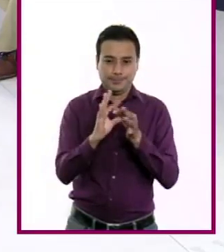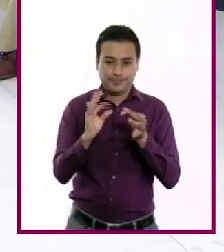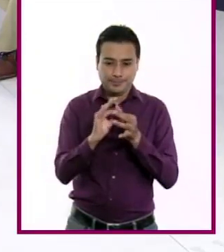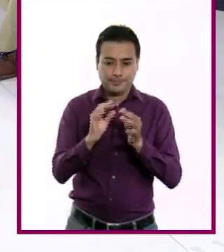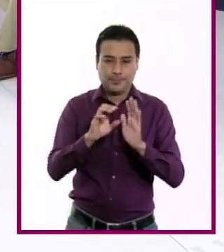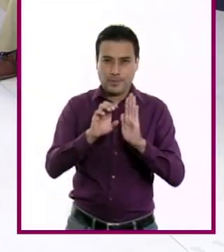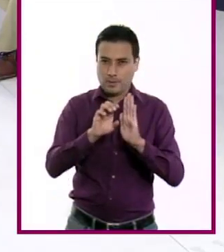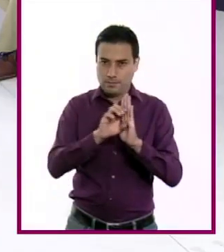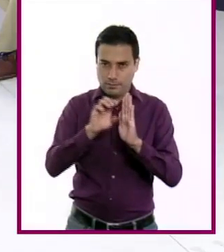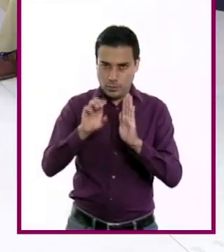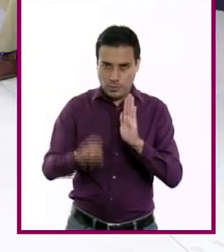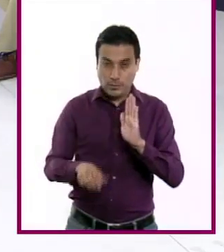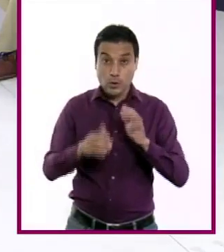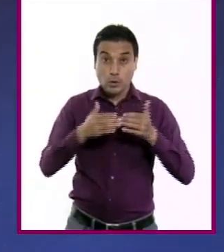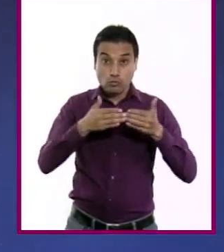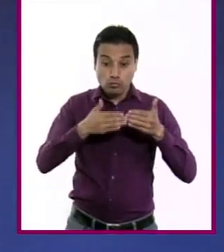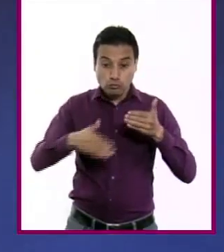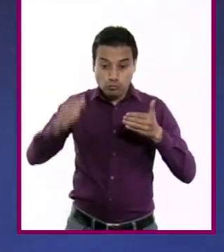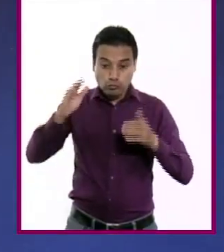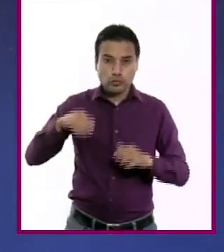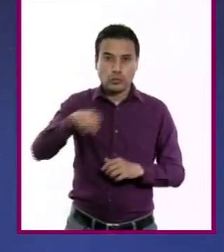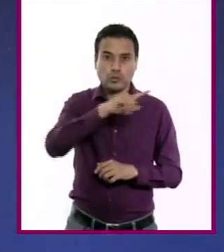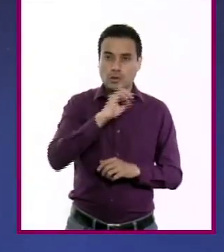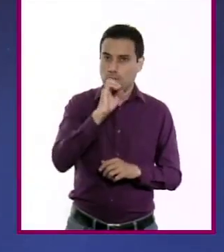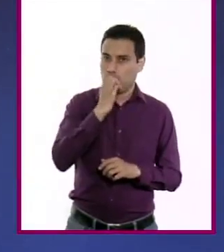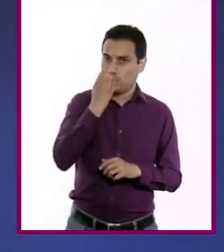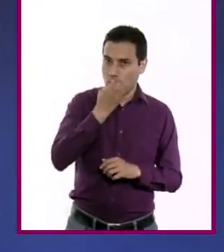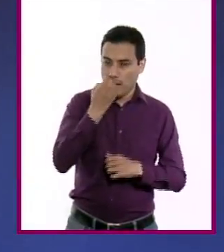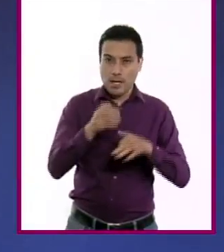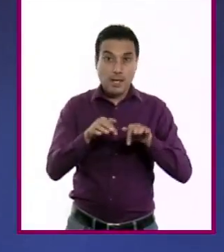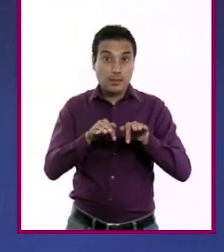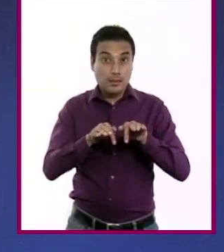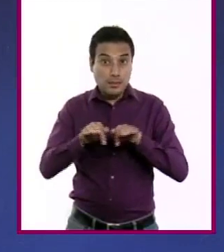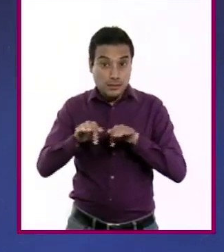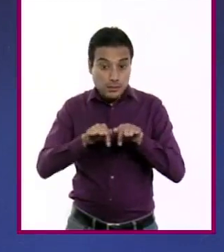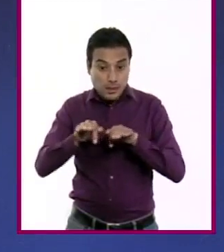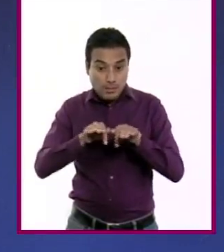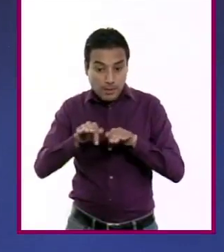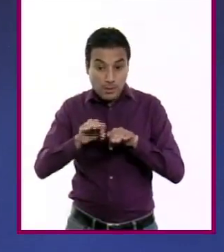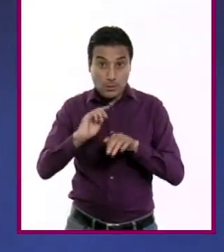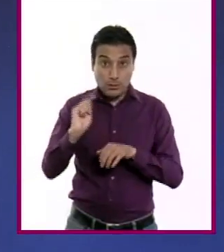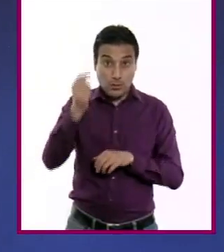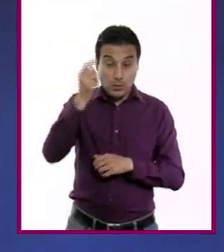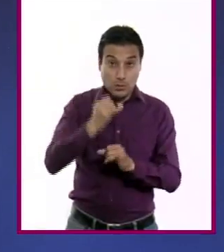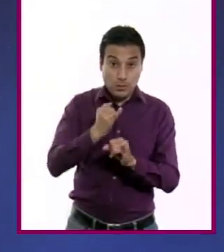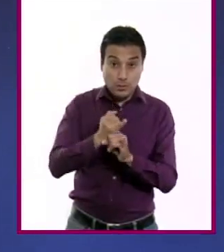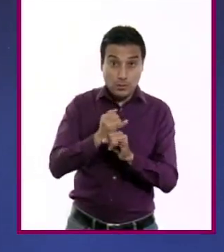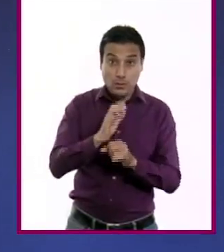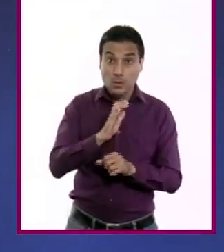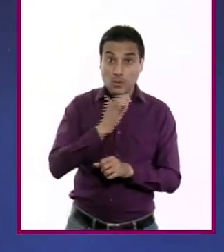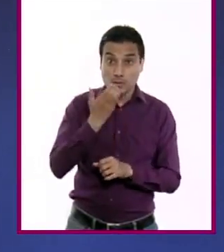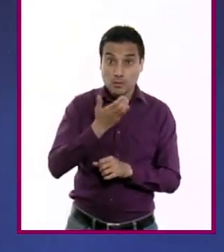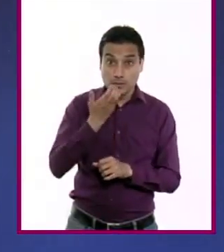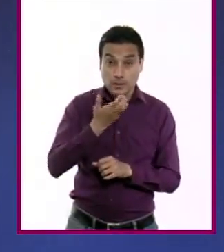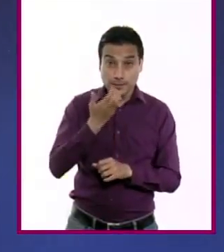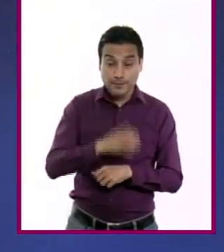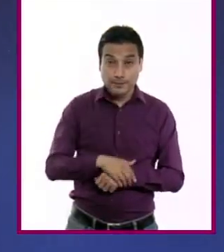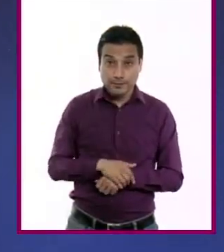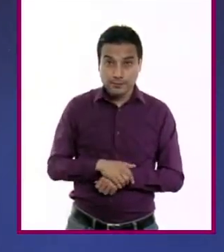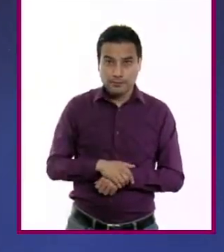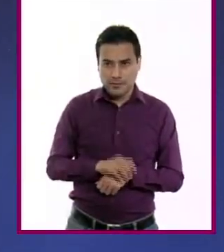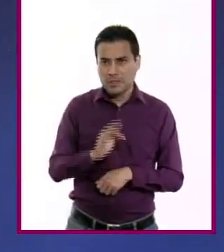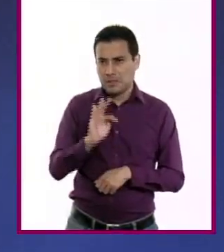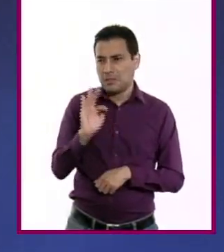adelante nuestros estudios y trabajos se volcaran a las TIC y conviviéramos cada vez con